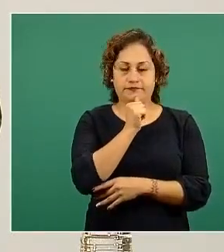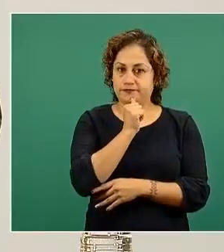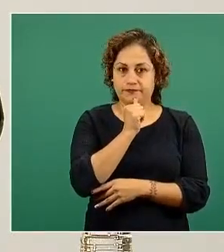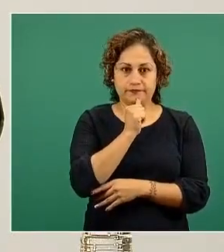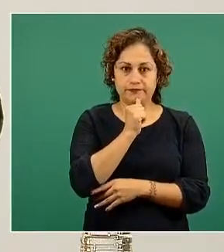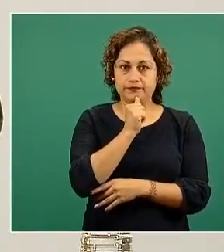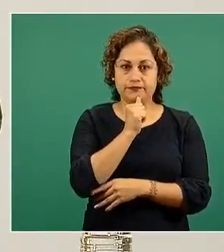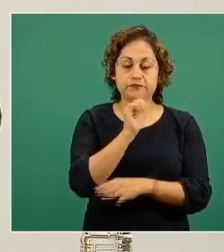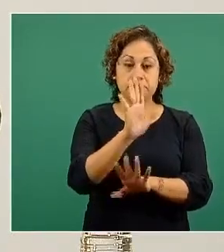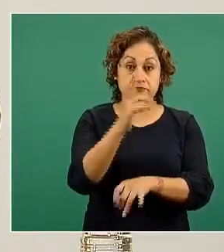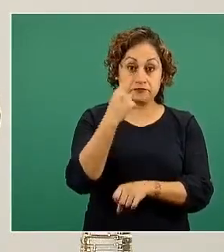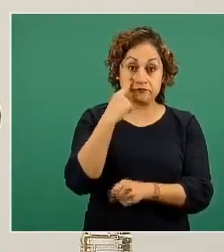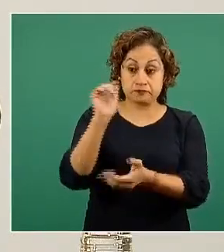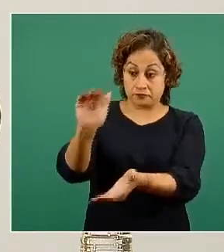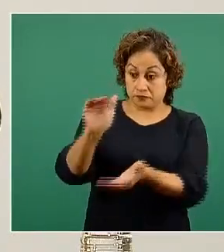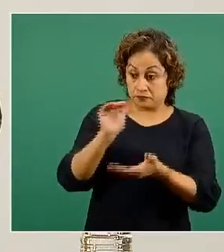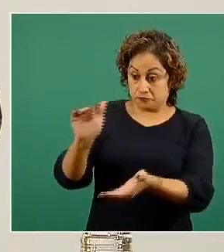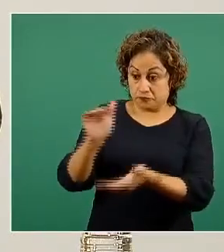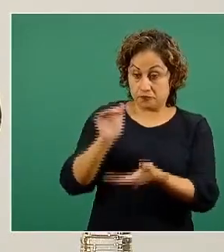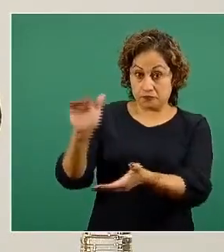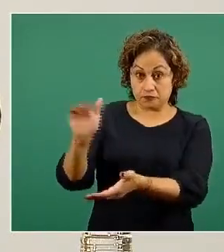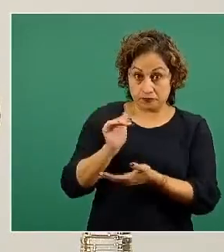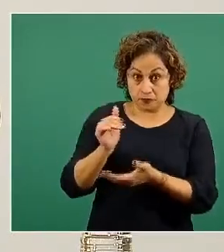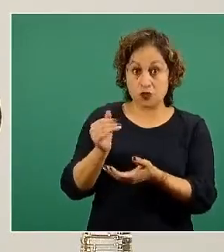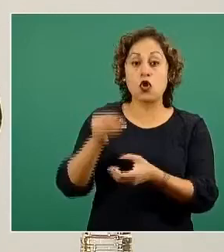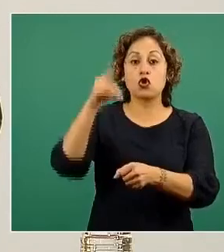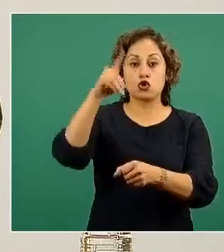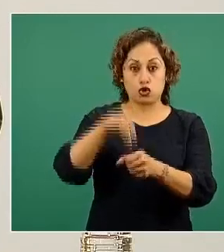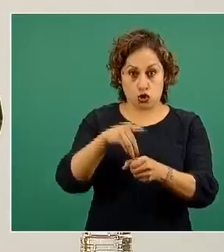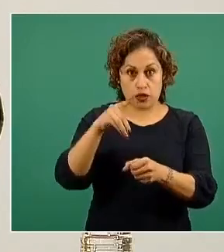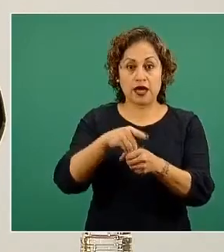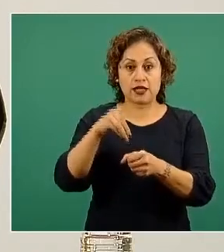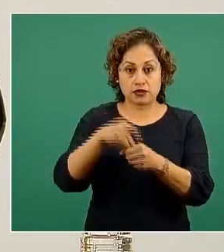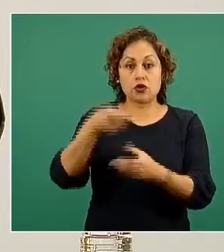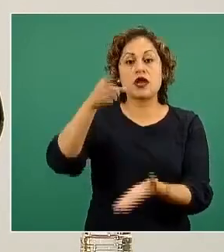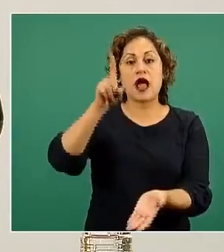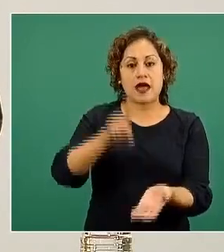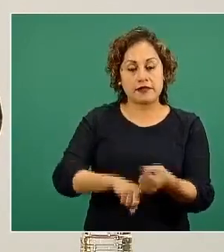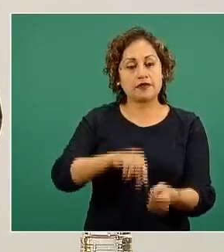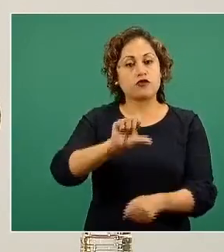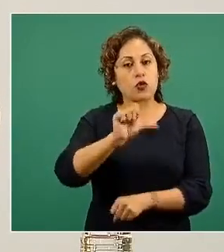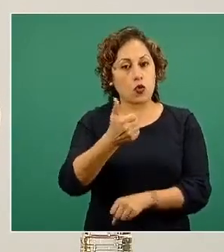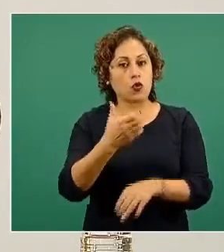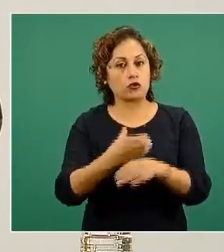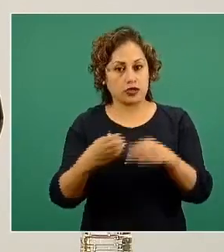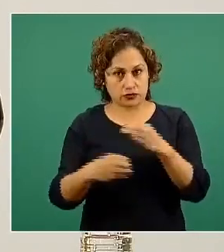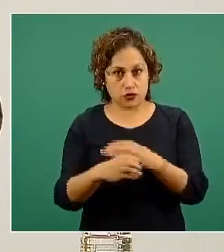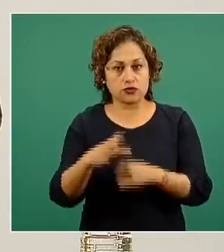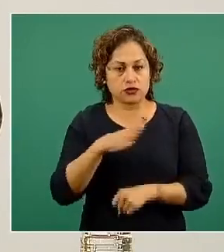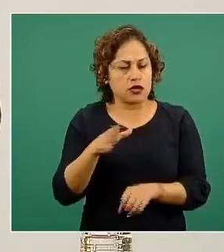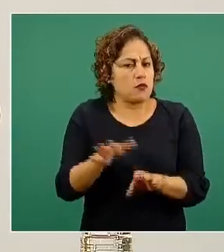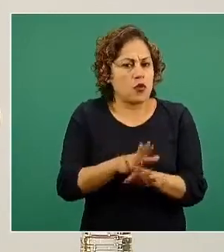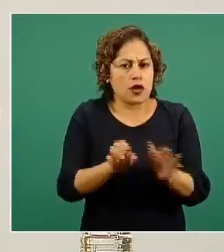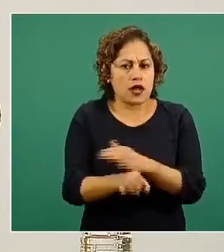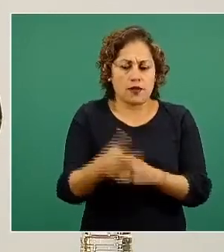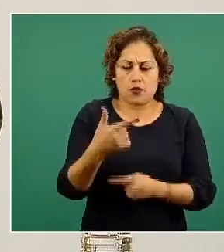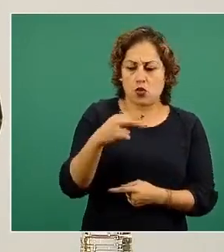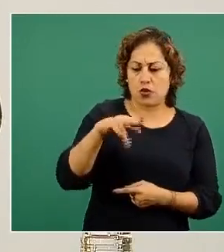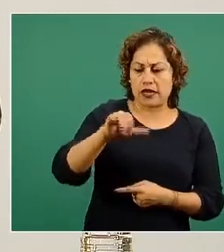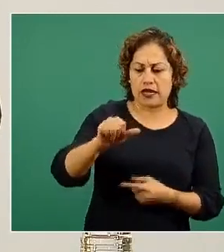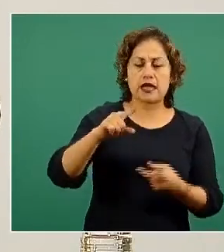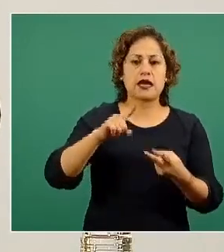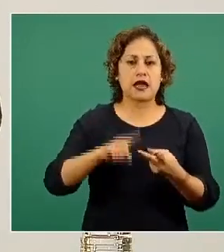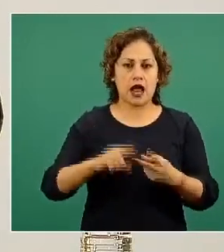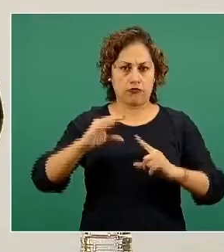Los kits o los paquetes que se han enviado contienen cosas más importantes: la guía de cuidados, el oxímetro de